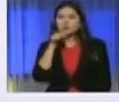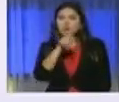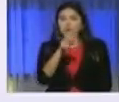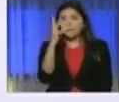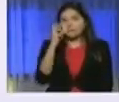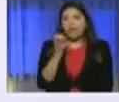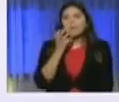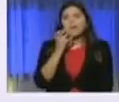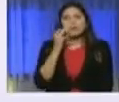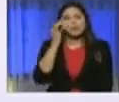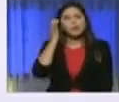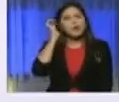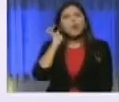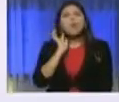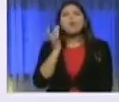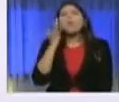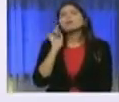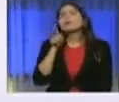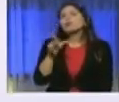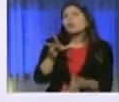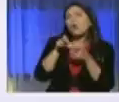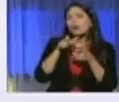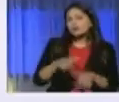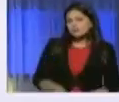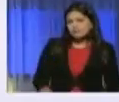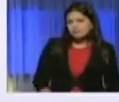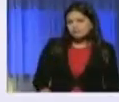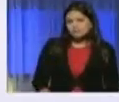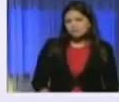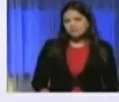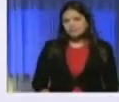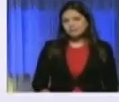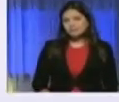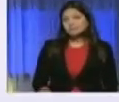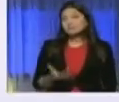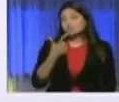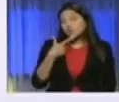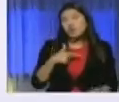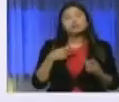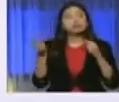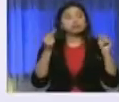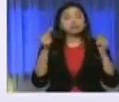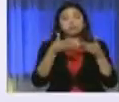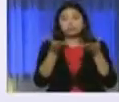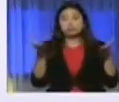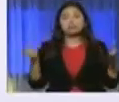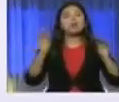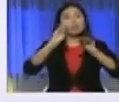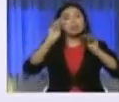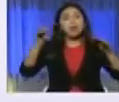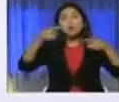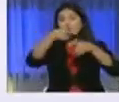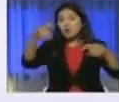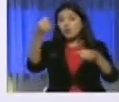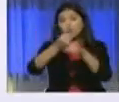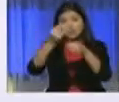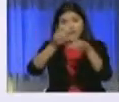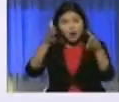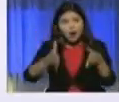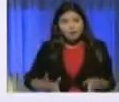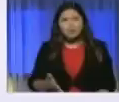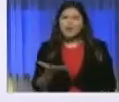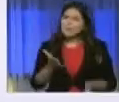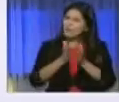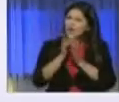ejemplo, ¿cuánto cree usted que cobraría? Yo abro un debate sobre esto y llamo un debate a los trabajadores. No nos pongamos a